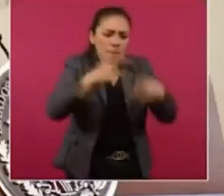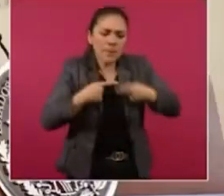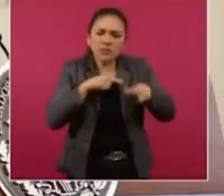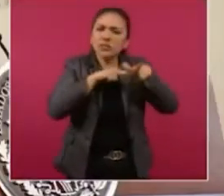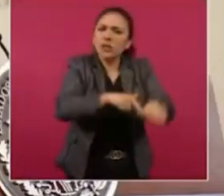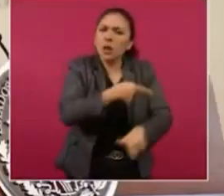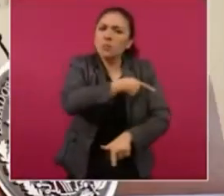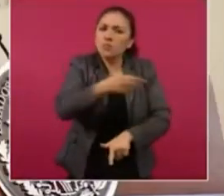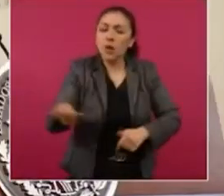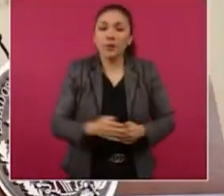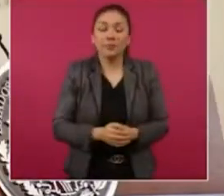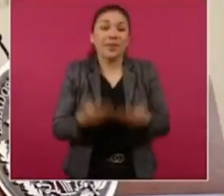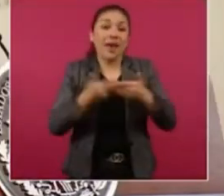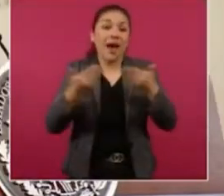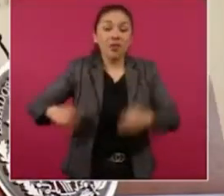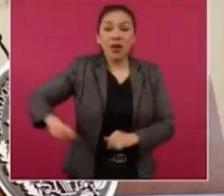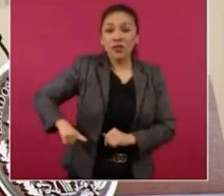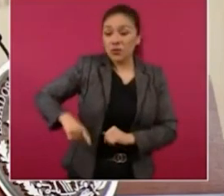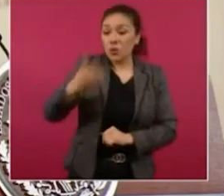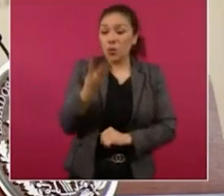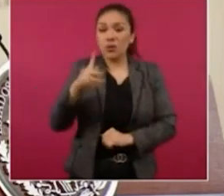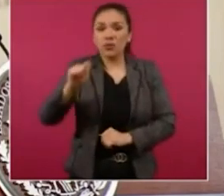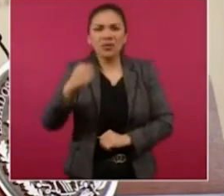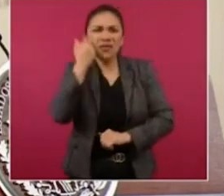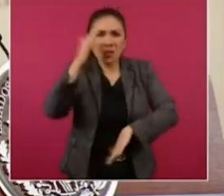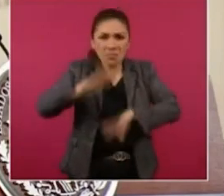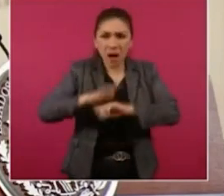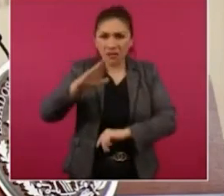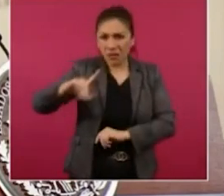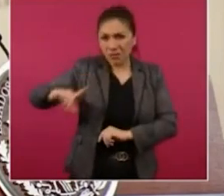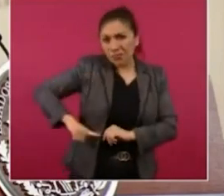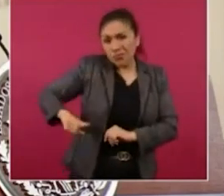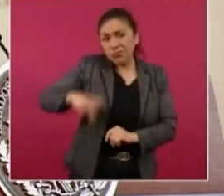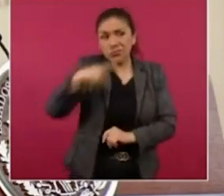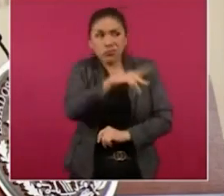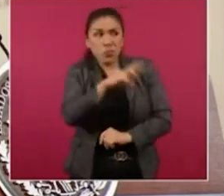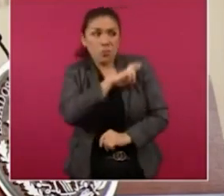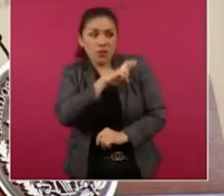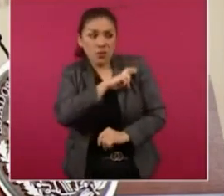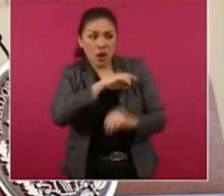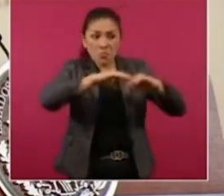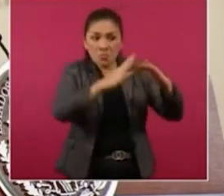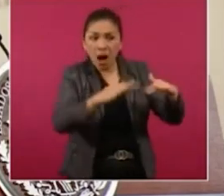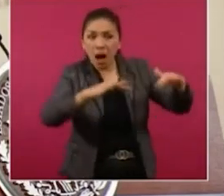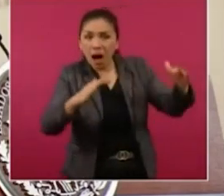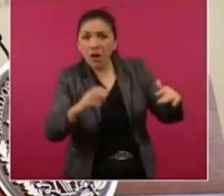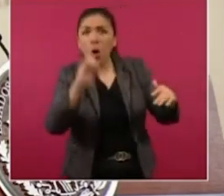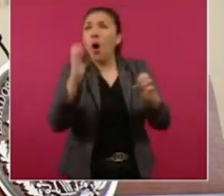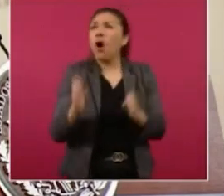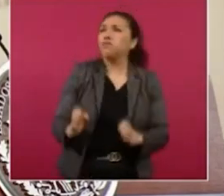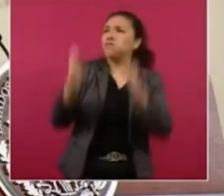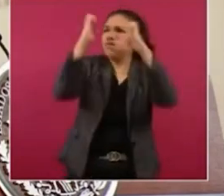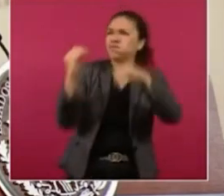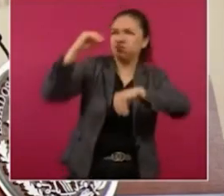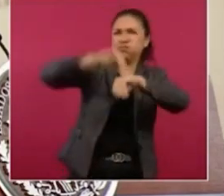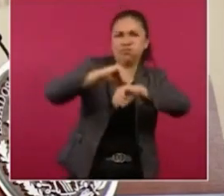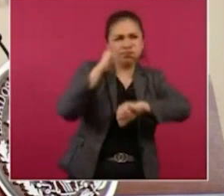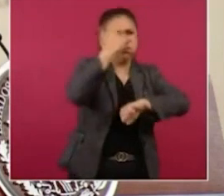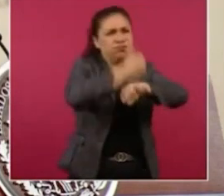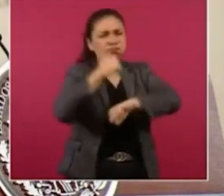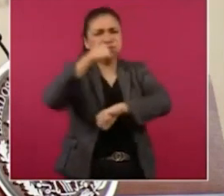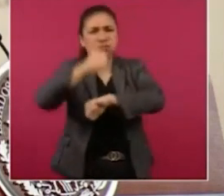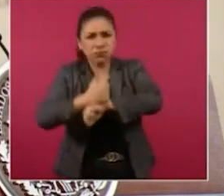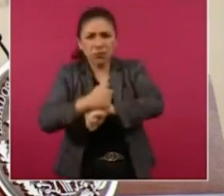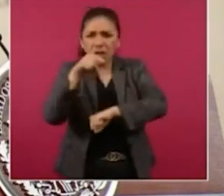vendiendo estos bienes de la nación, y reiteró que al momento los terrenos que pasen a ser reserva natural protegida